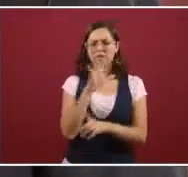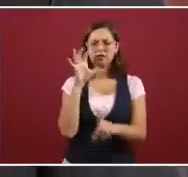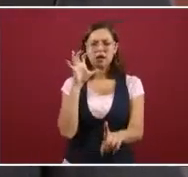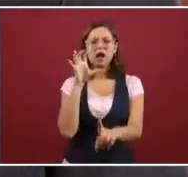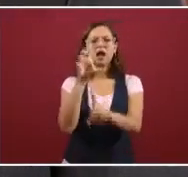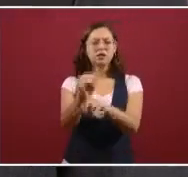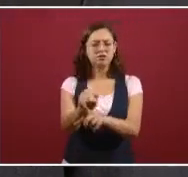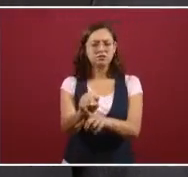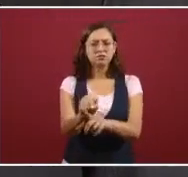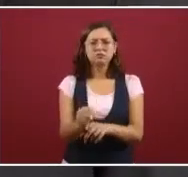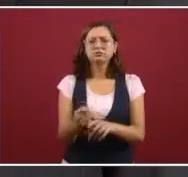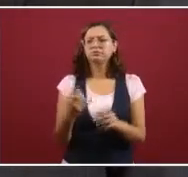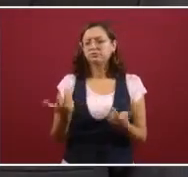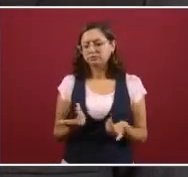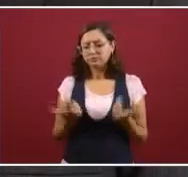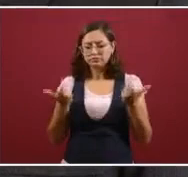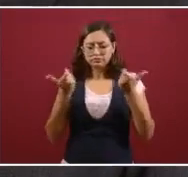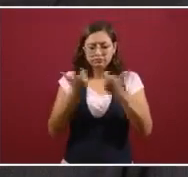responsabilidad las finanzas públicas,